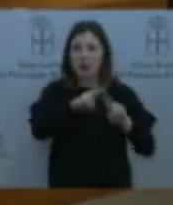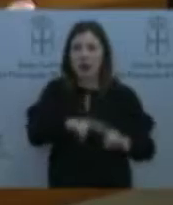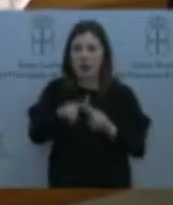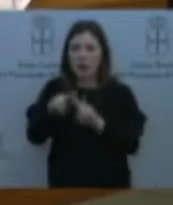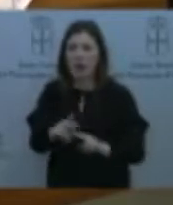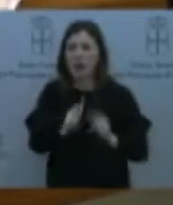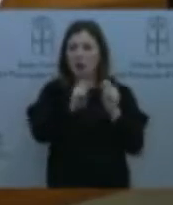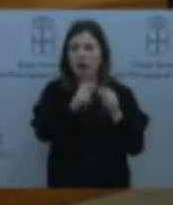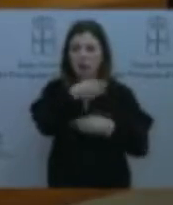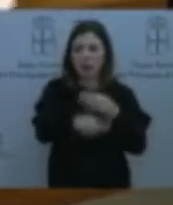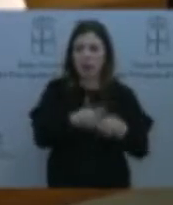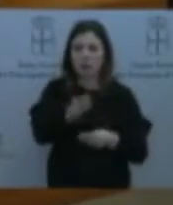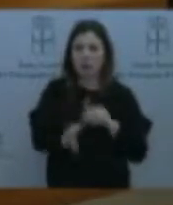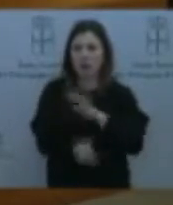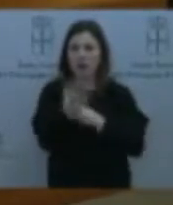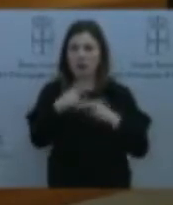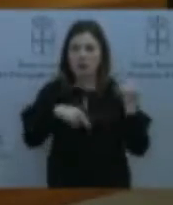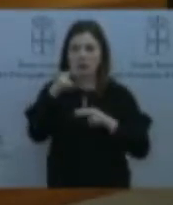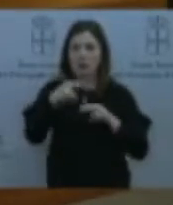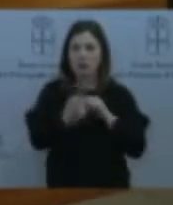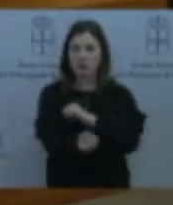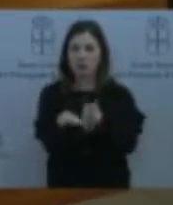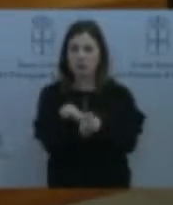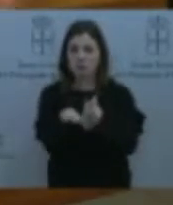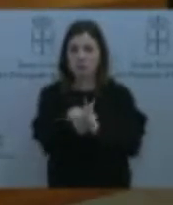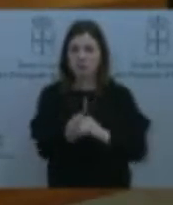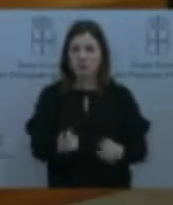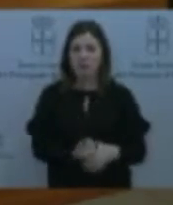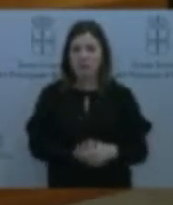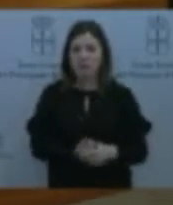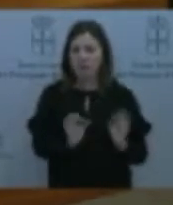puerto del Musel. Comisión de investigación del Musel. Eso es lo que ustedes firmaron en la investidura.